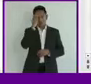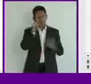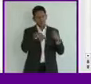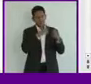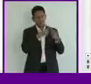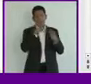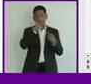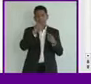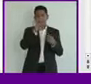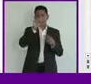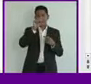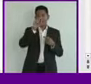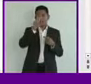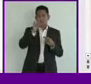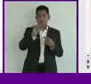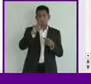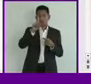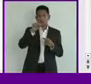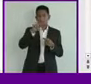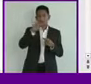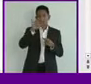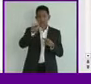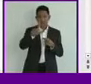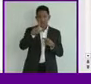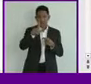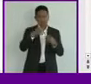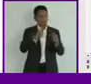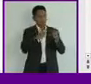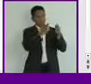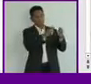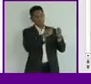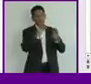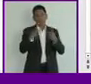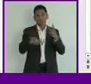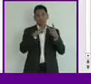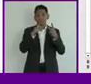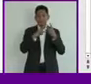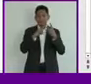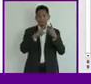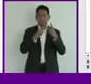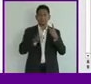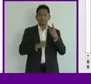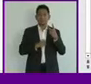Jesús Daniel Vargas López. Asimismo,